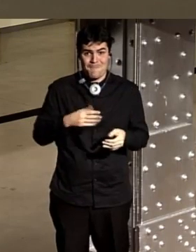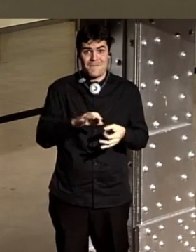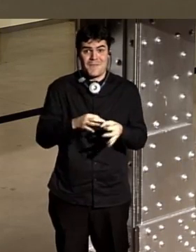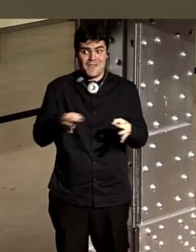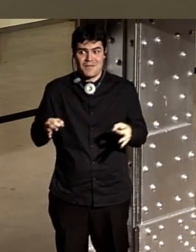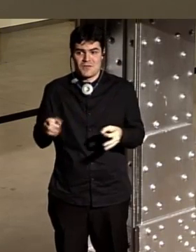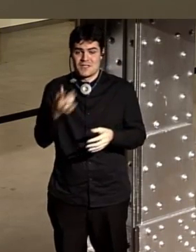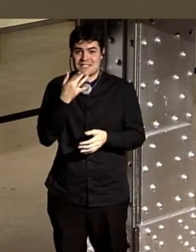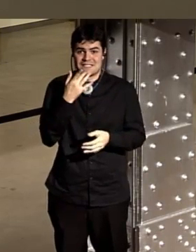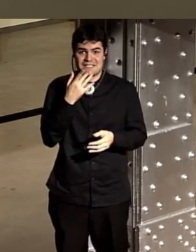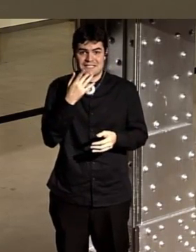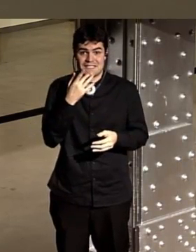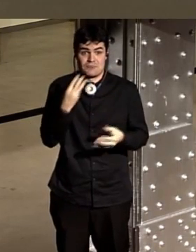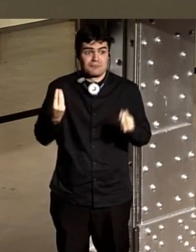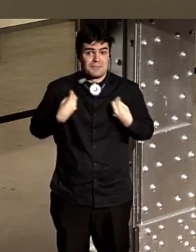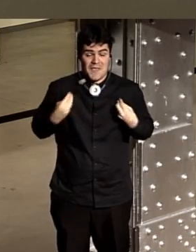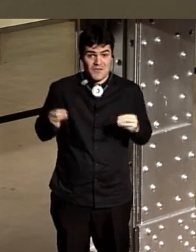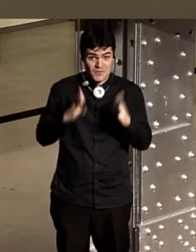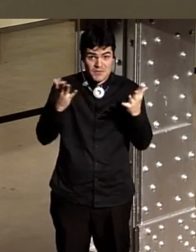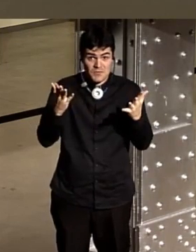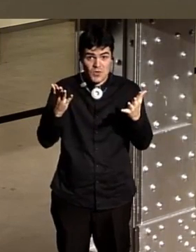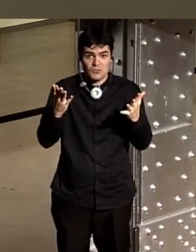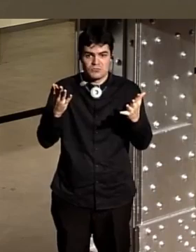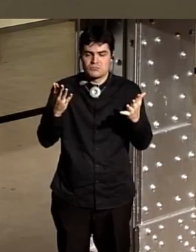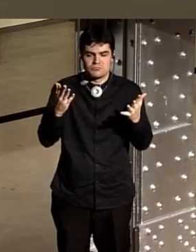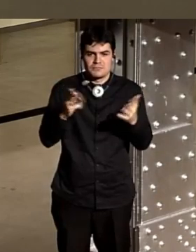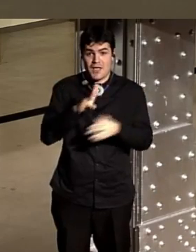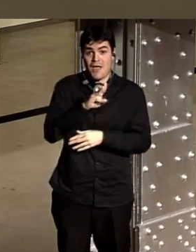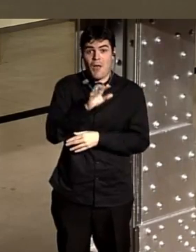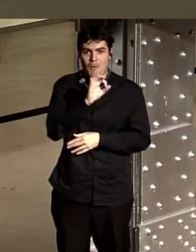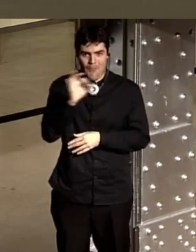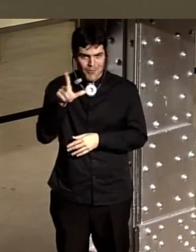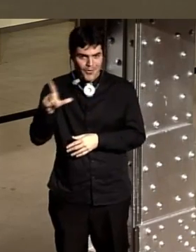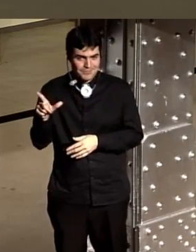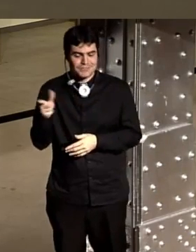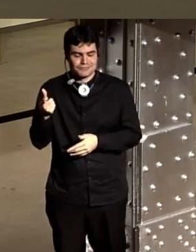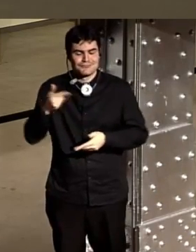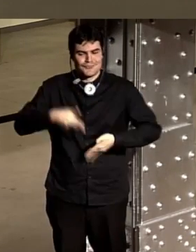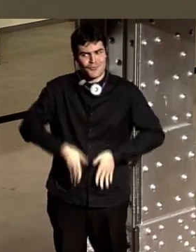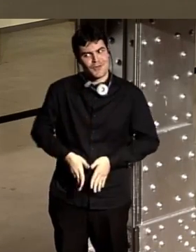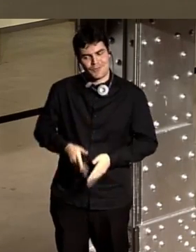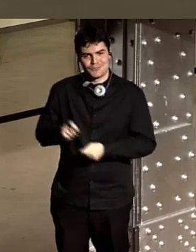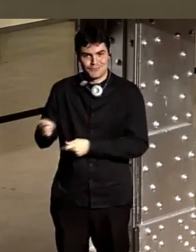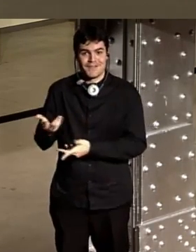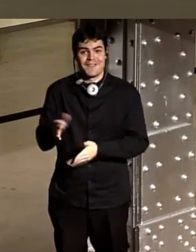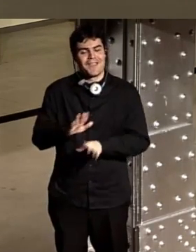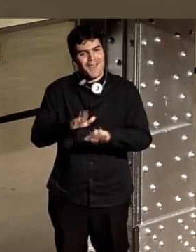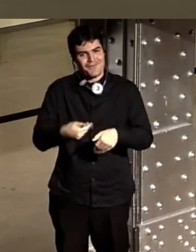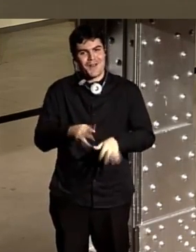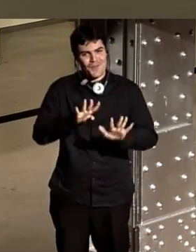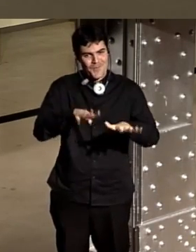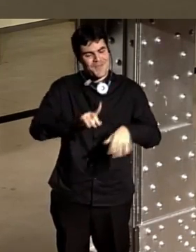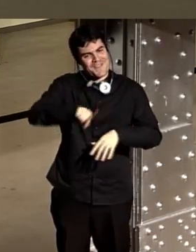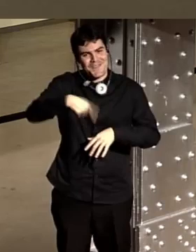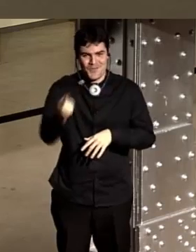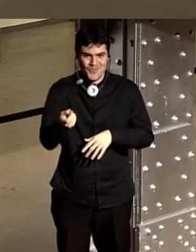si sobrevivimos, finalmente voy a dar a Paul un niño. Y sí, como 9 meses después, le di un